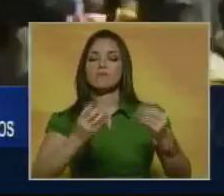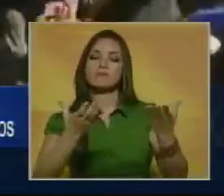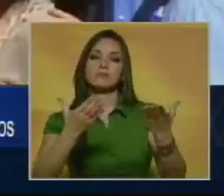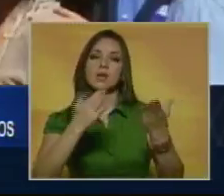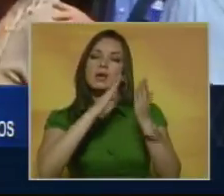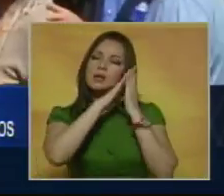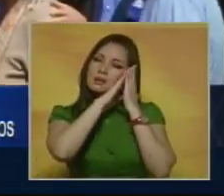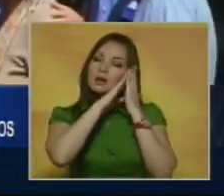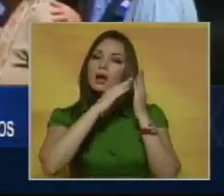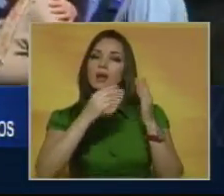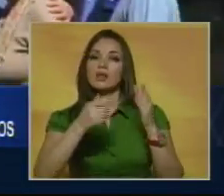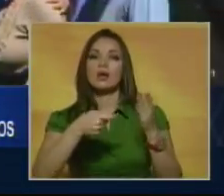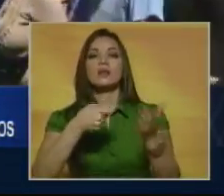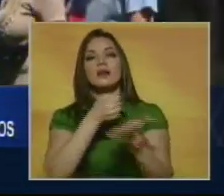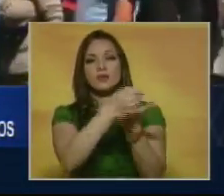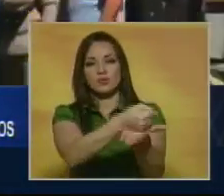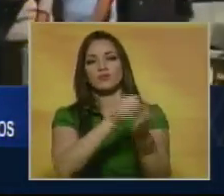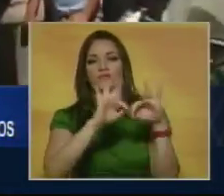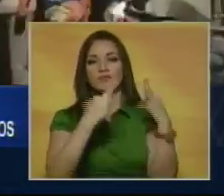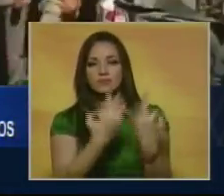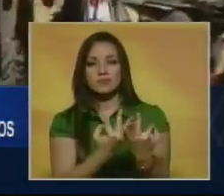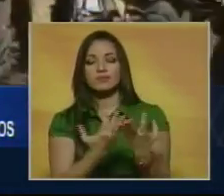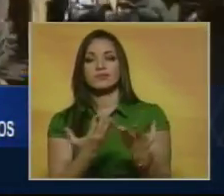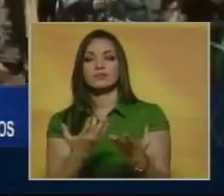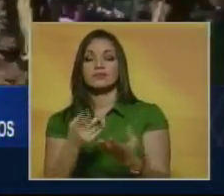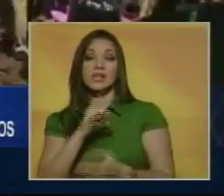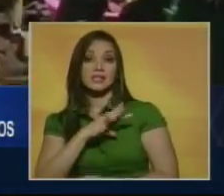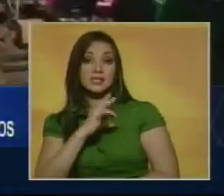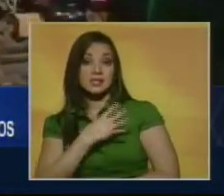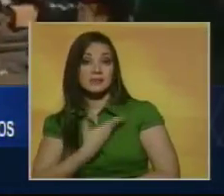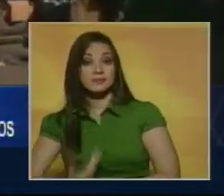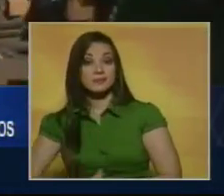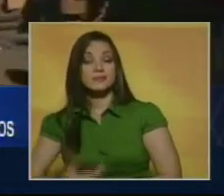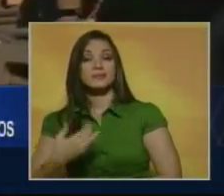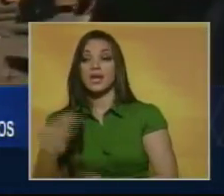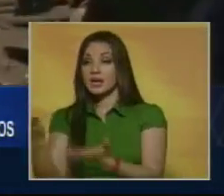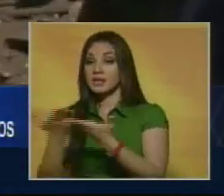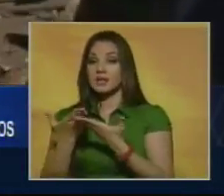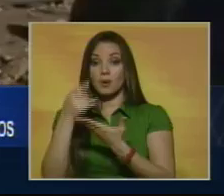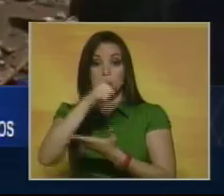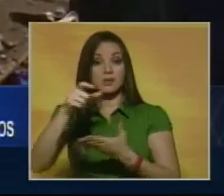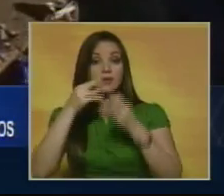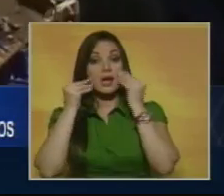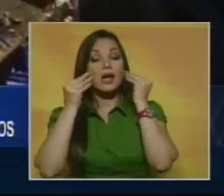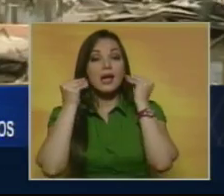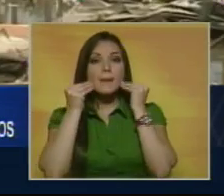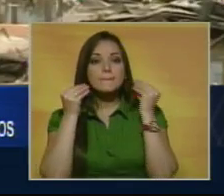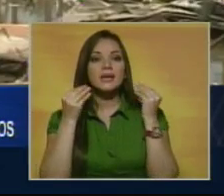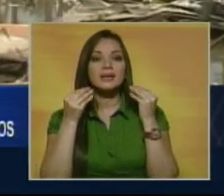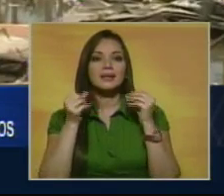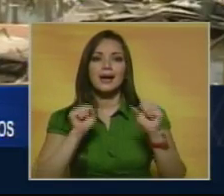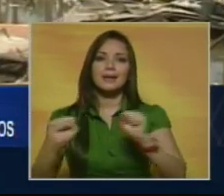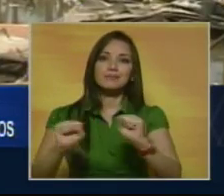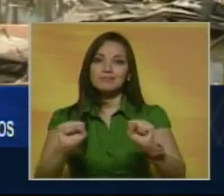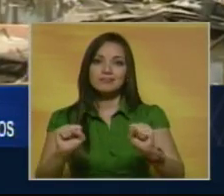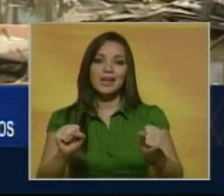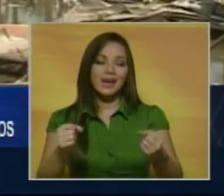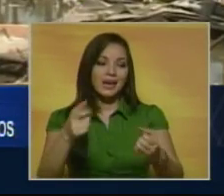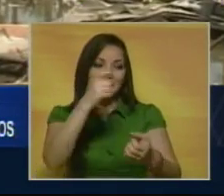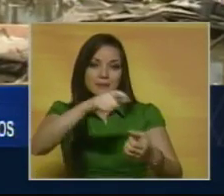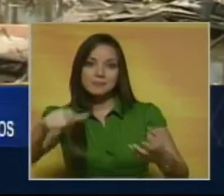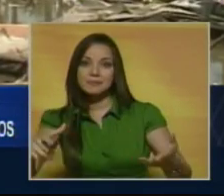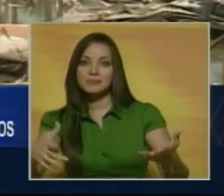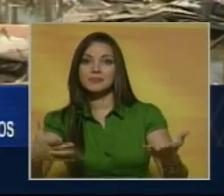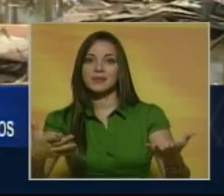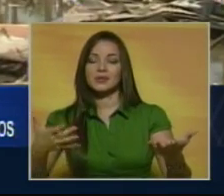familias damnificadas. La mandataria chilena recibió a un grupo de expertos internacionales en desastres sísmicos para mejorar la puesta